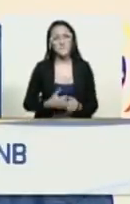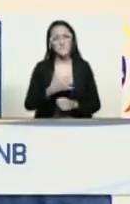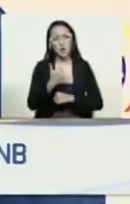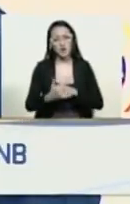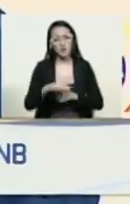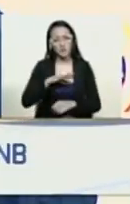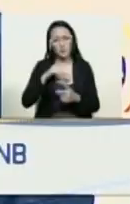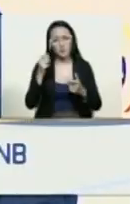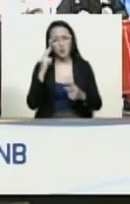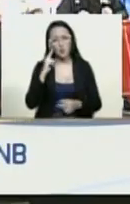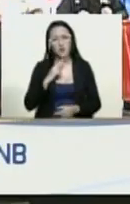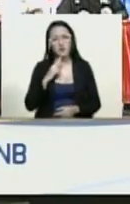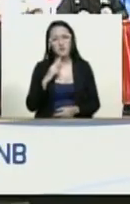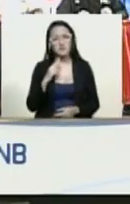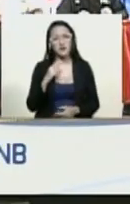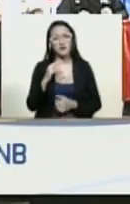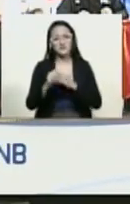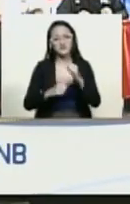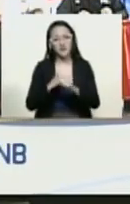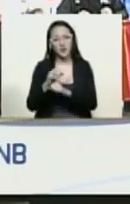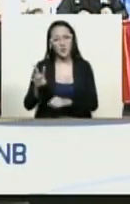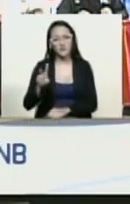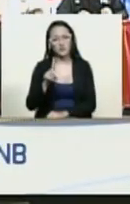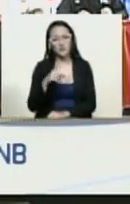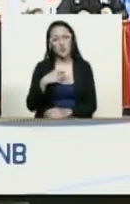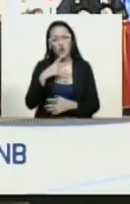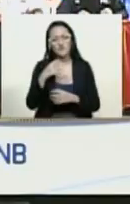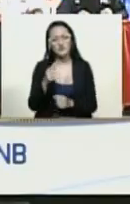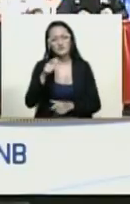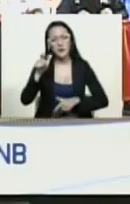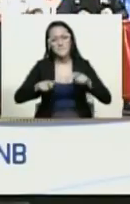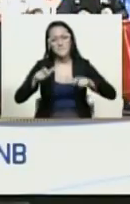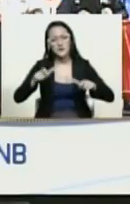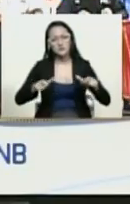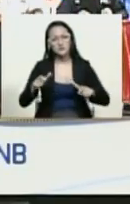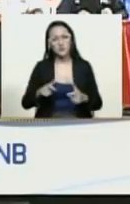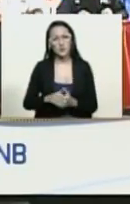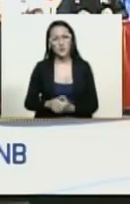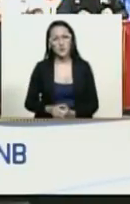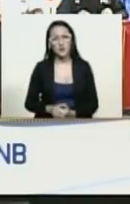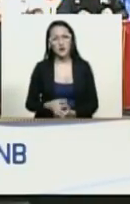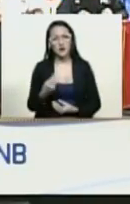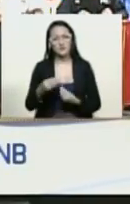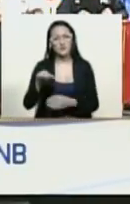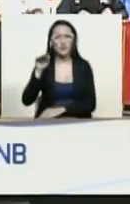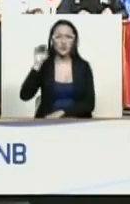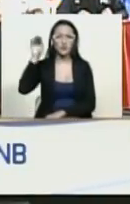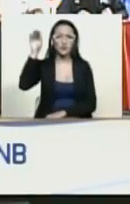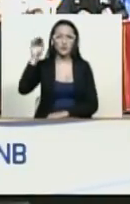de Bolívar que trajo al siglo XXI. Yo creo en la gente que es capaz de construir hacia el futuro